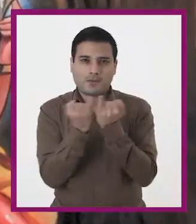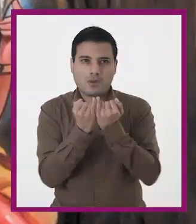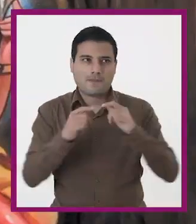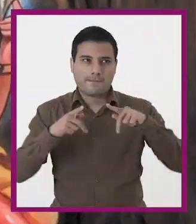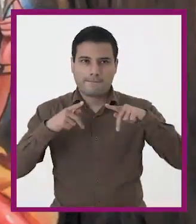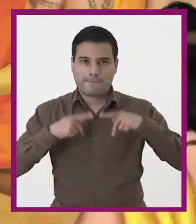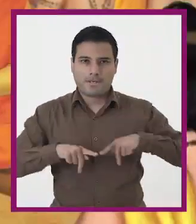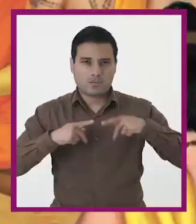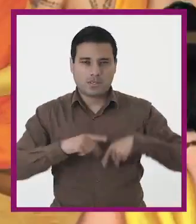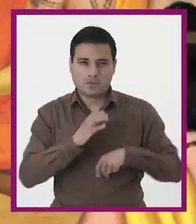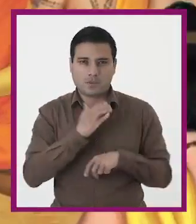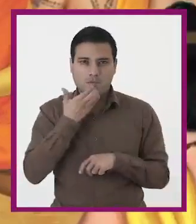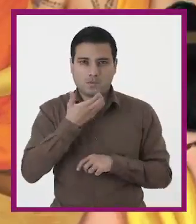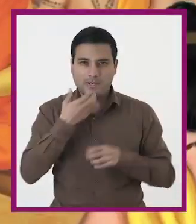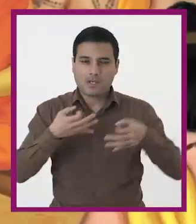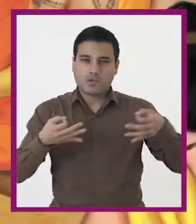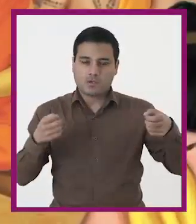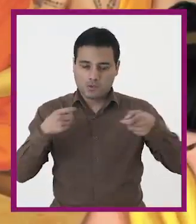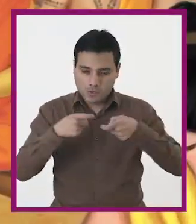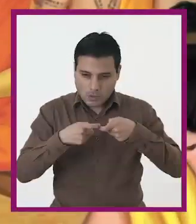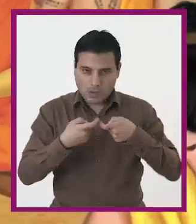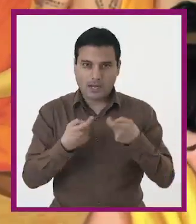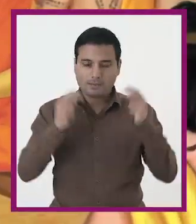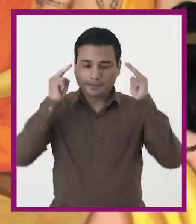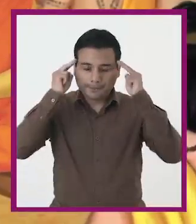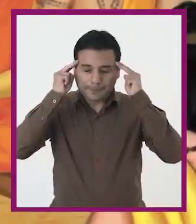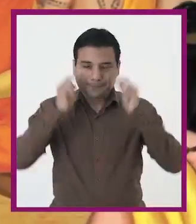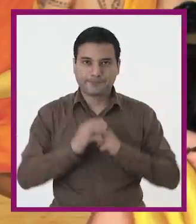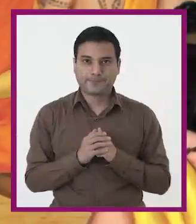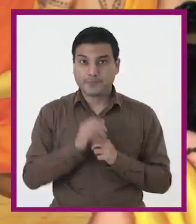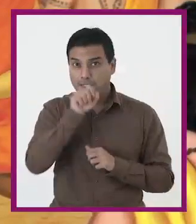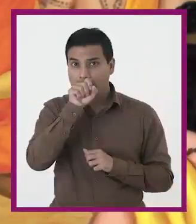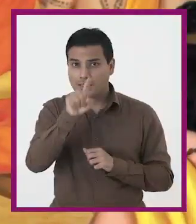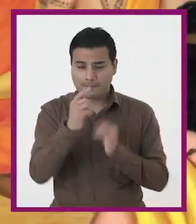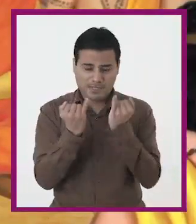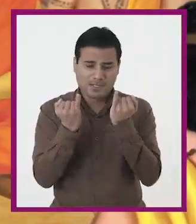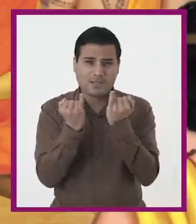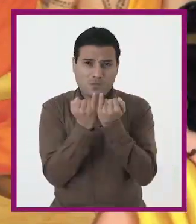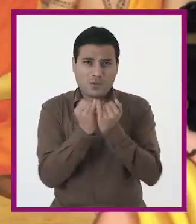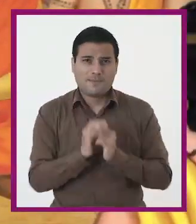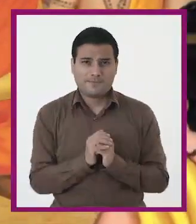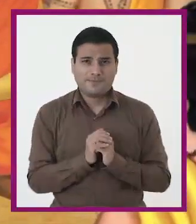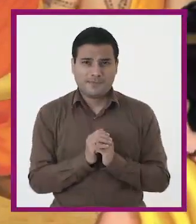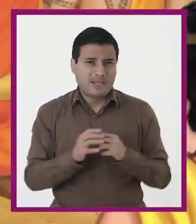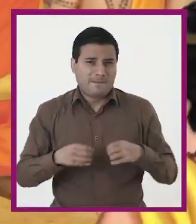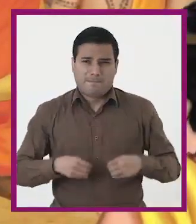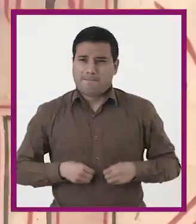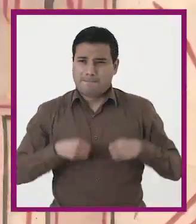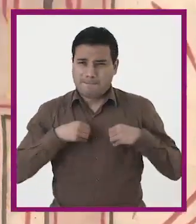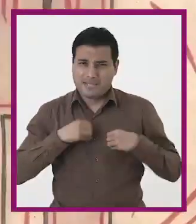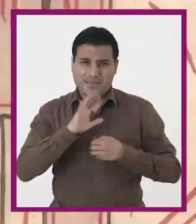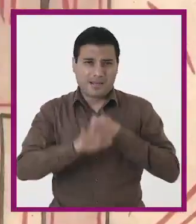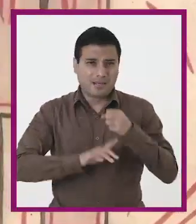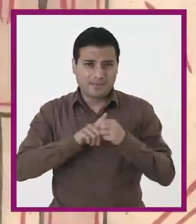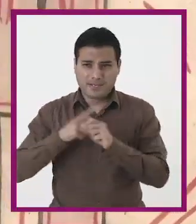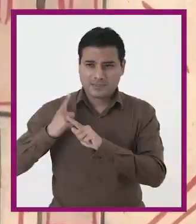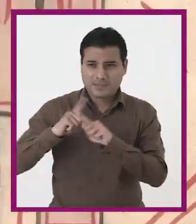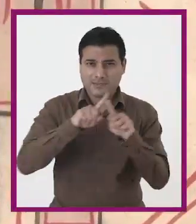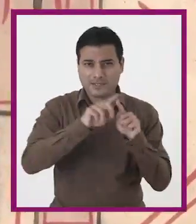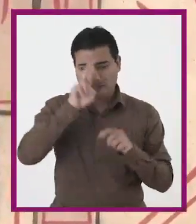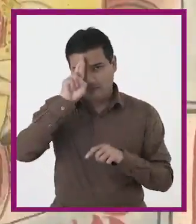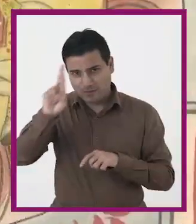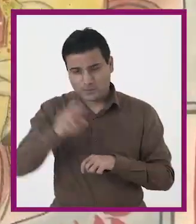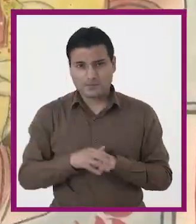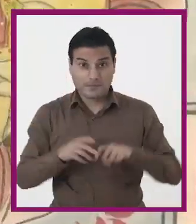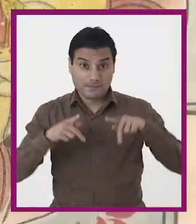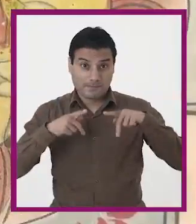de desarrollo interior, como el yoga y la meditación, y de armonía y respeto por todas las formas de vida animal,